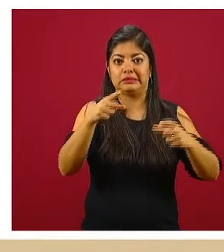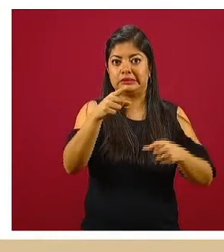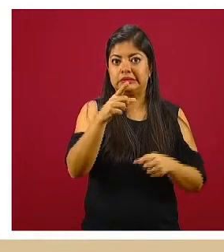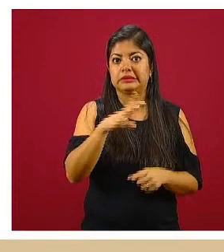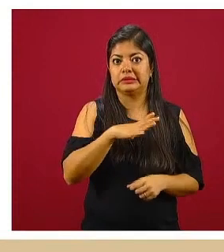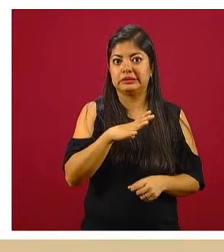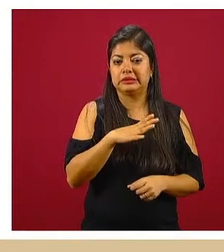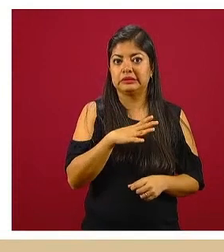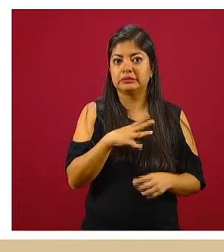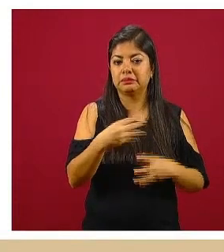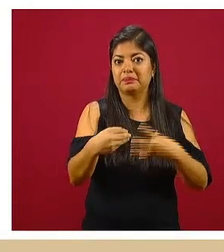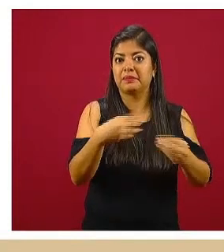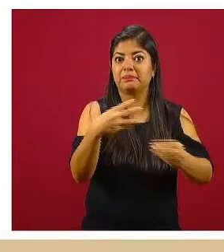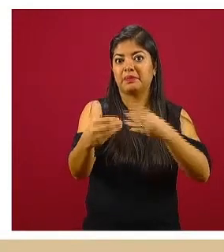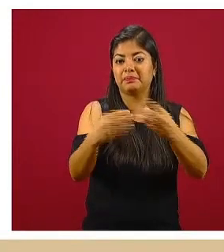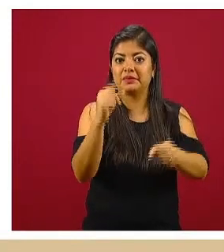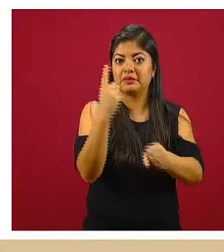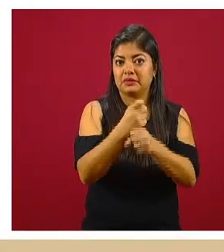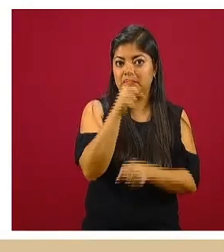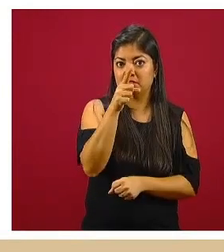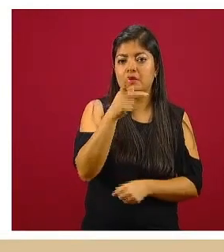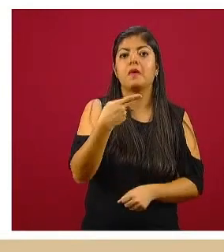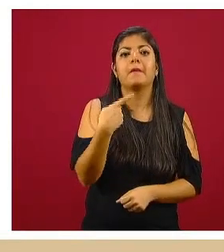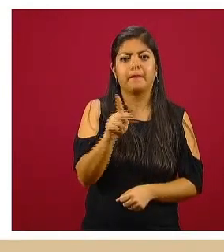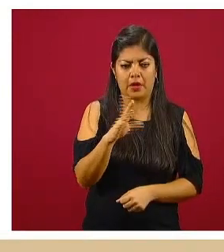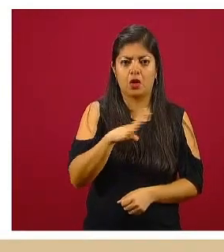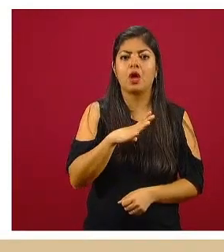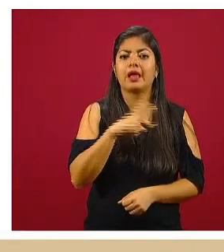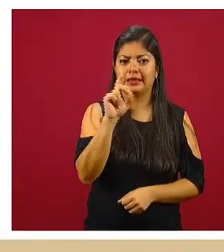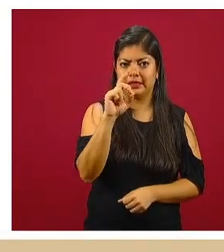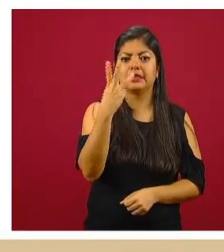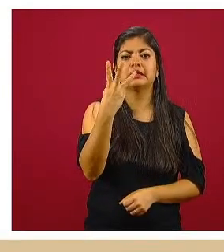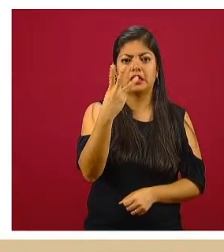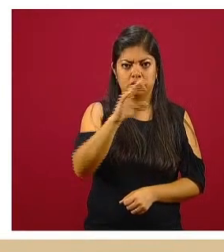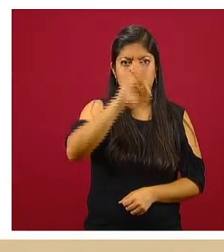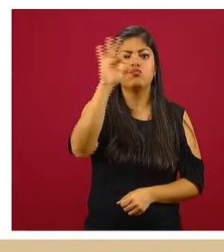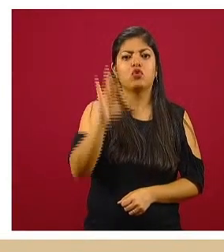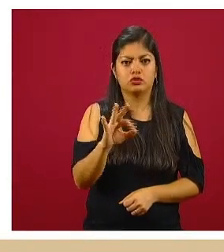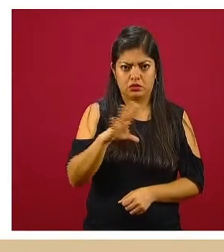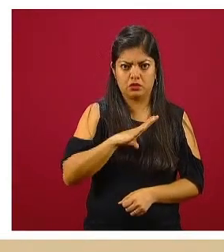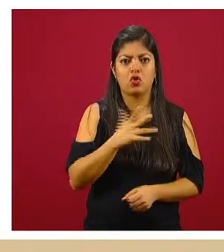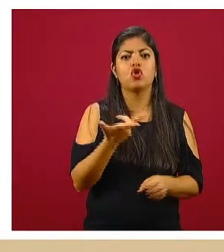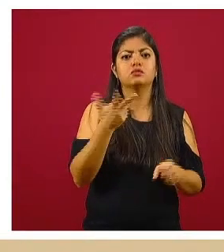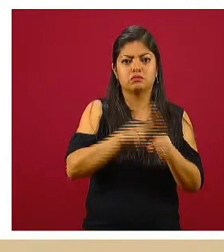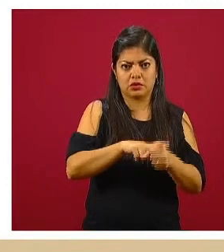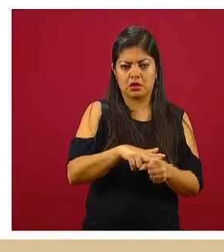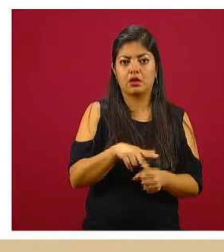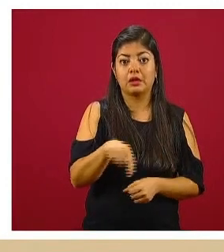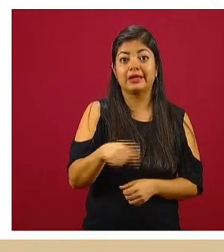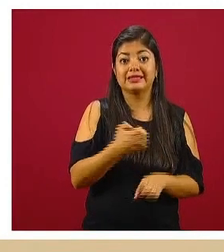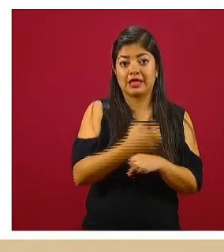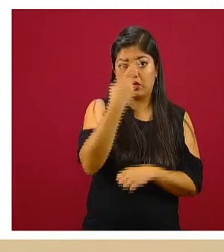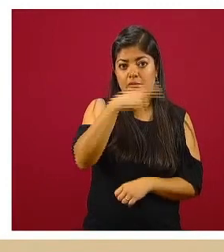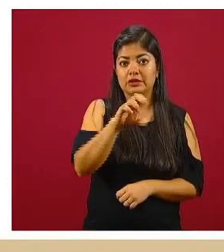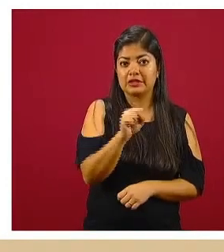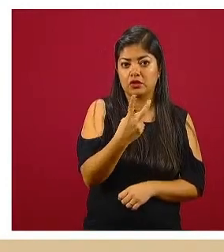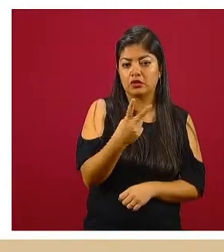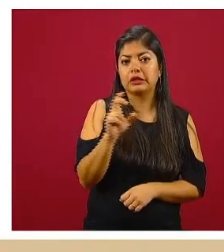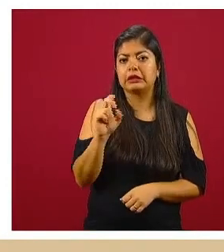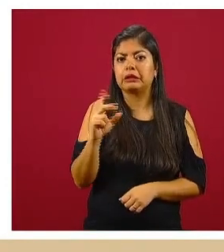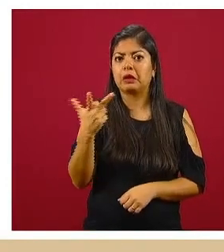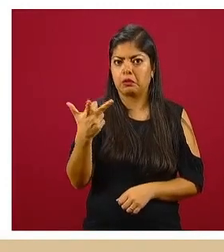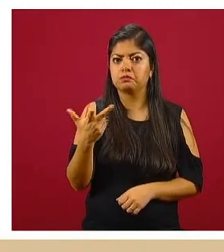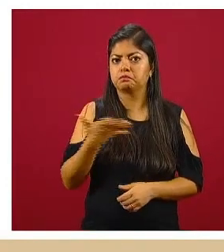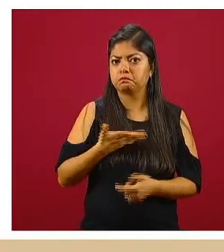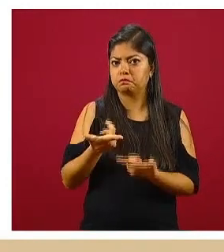teniendo actividad epidémica. Pero todavía tenemos 33% de disponibilidad, en el Estado de México 62% de ocupación, 38%